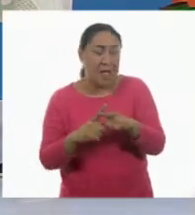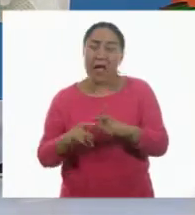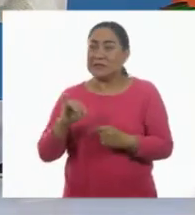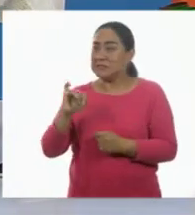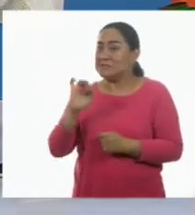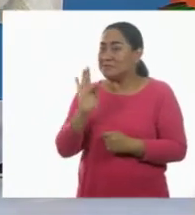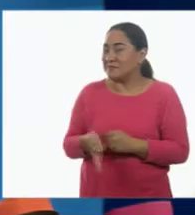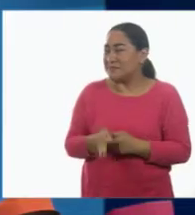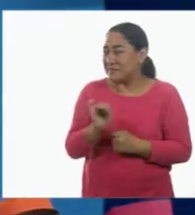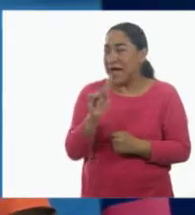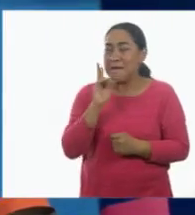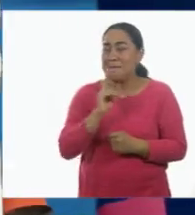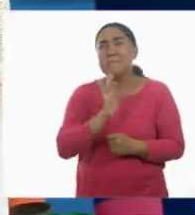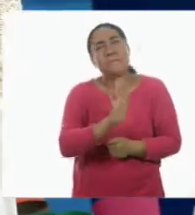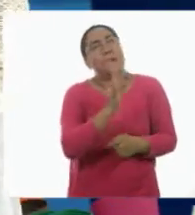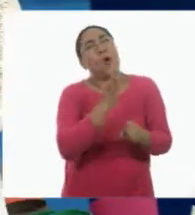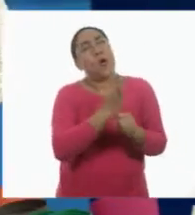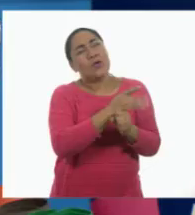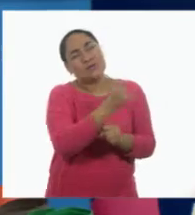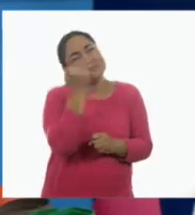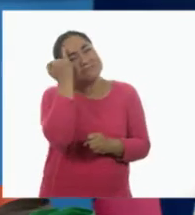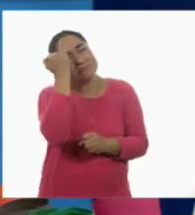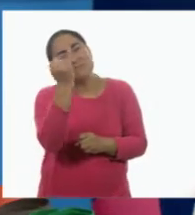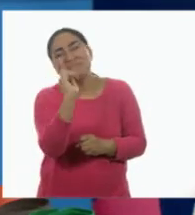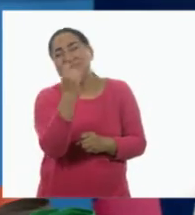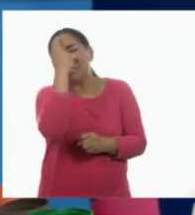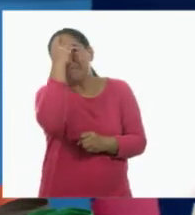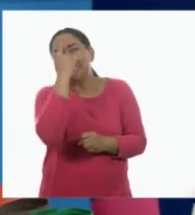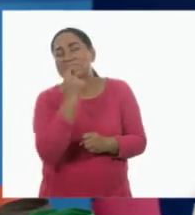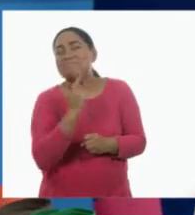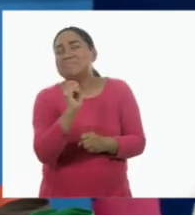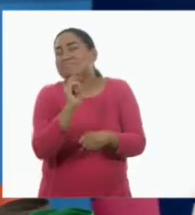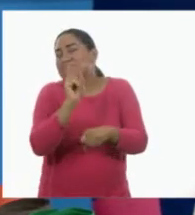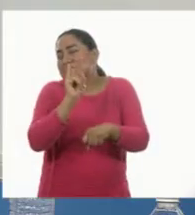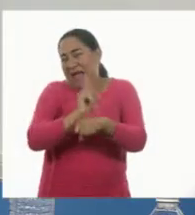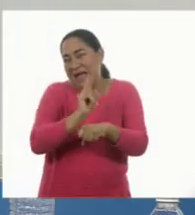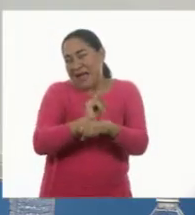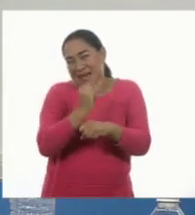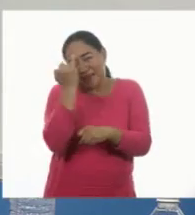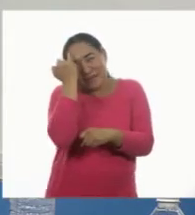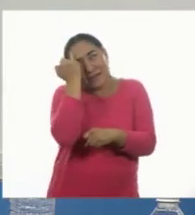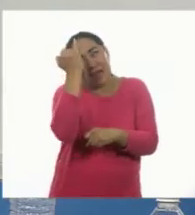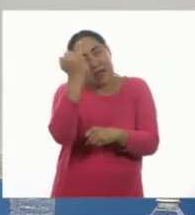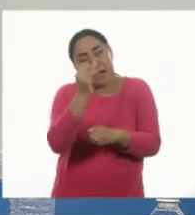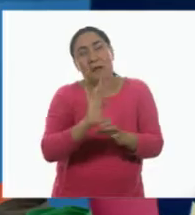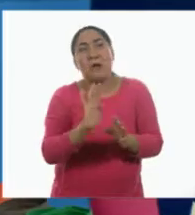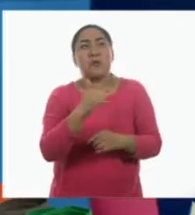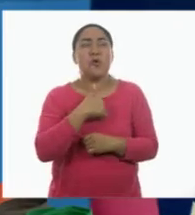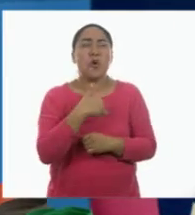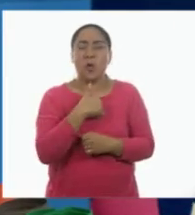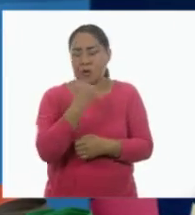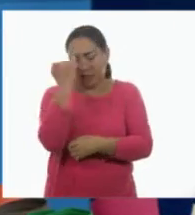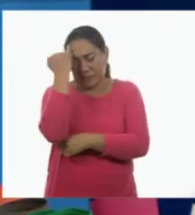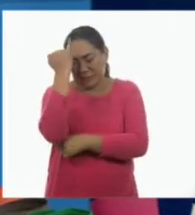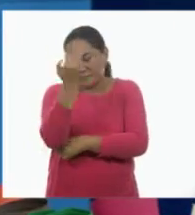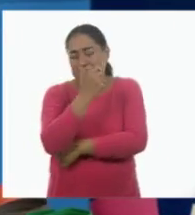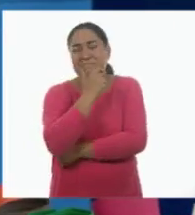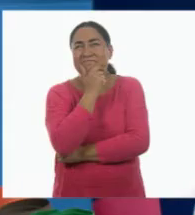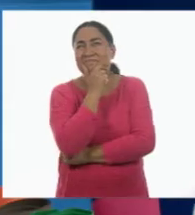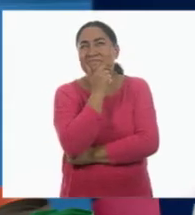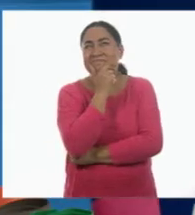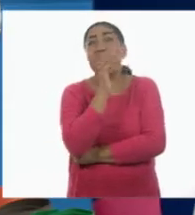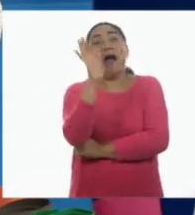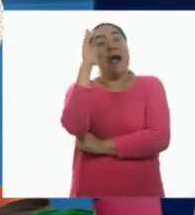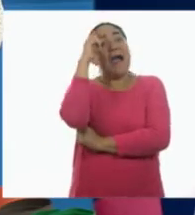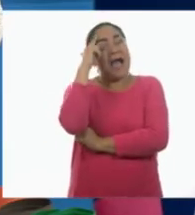a pensar en un ser mitológico. Y a mí se me ocurre que podría ser, ¿cómo sería?